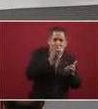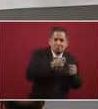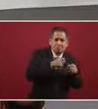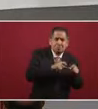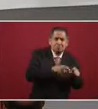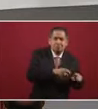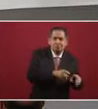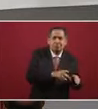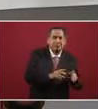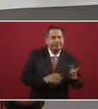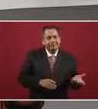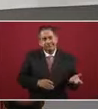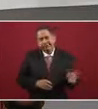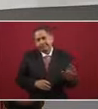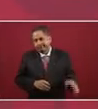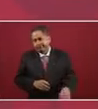Así